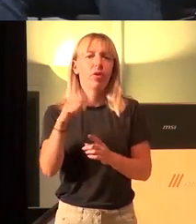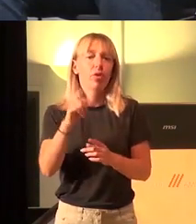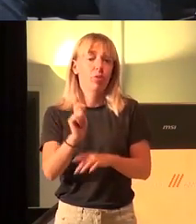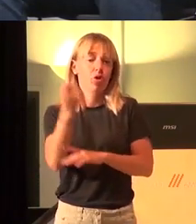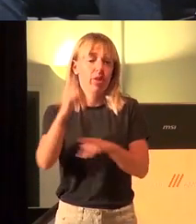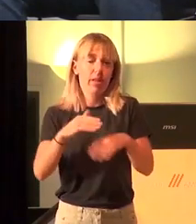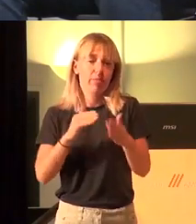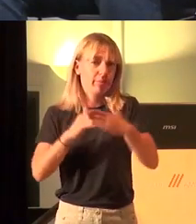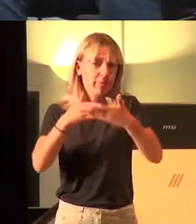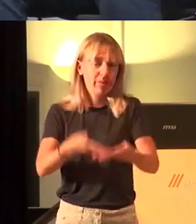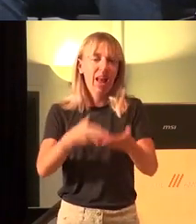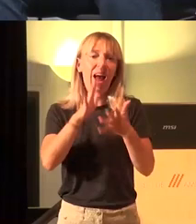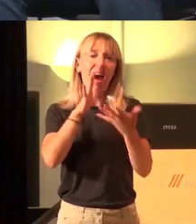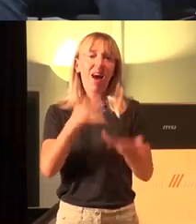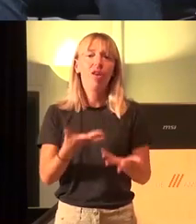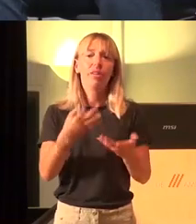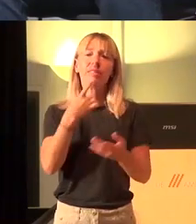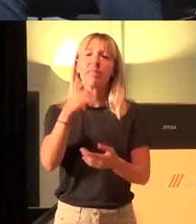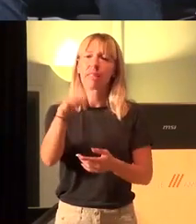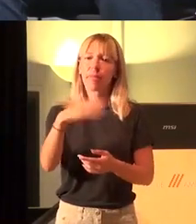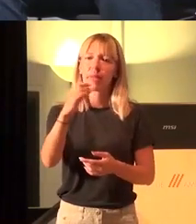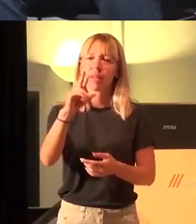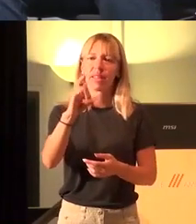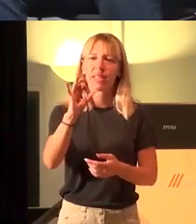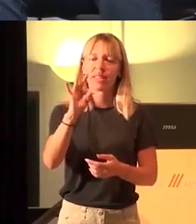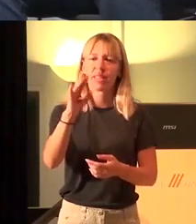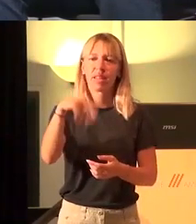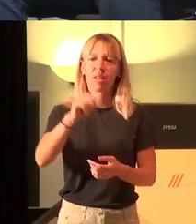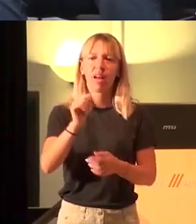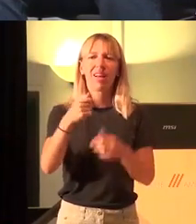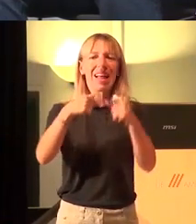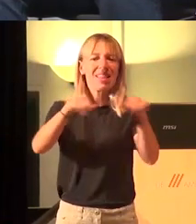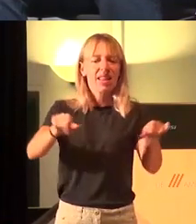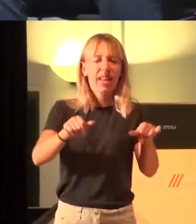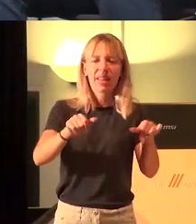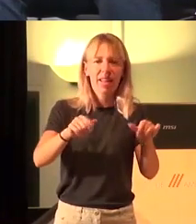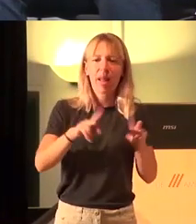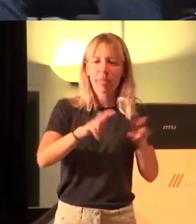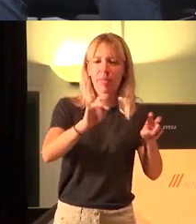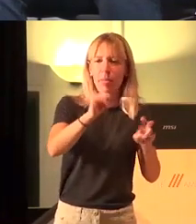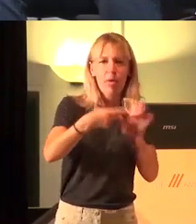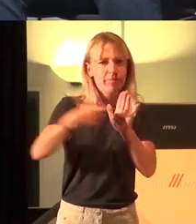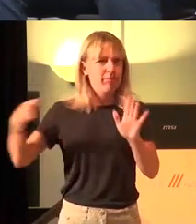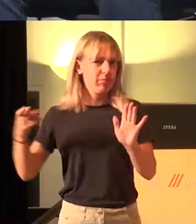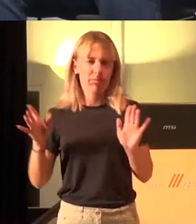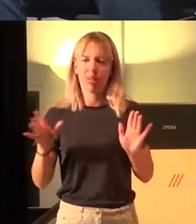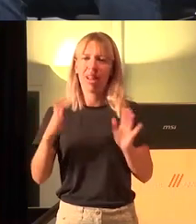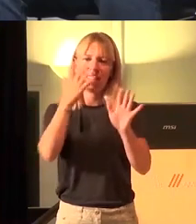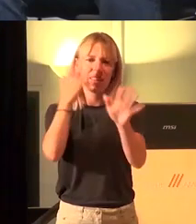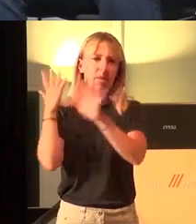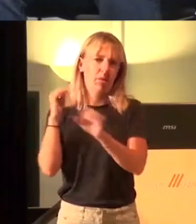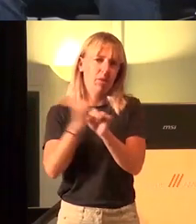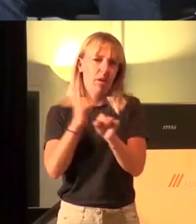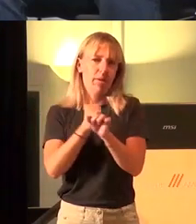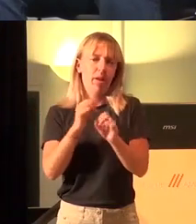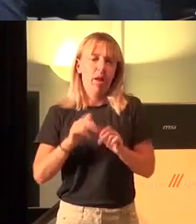hemos conseguido romper. Y ahora, lo que decía también Cristina, al haber quitado las etiquetas que teníamos al principio, inevitablemente, son 10 años de trabajo,